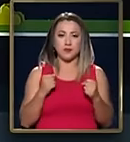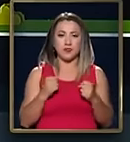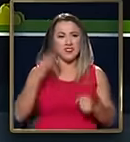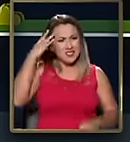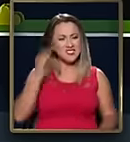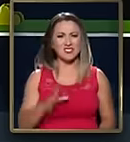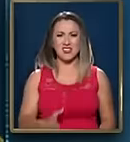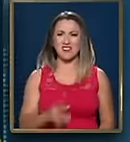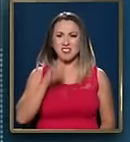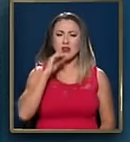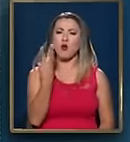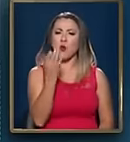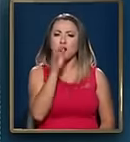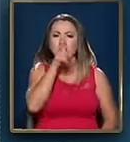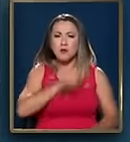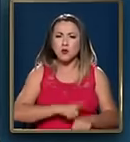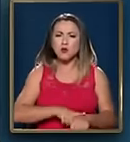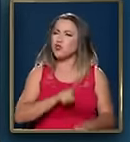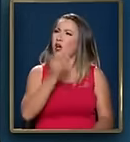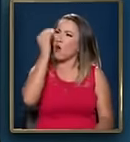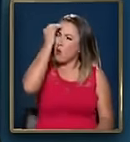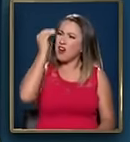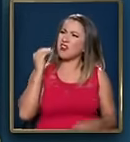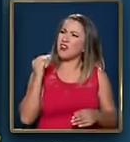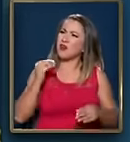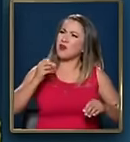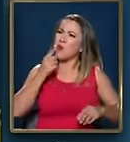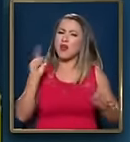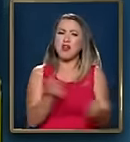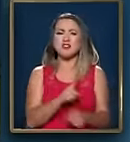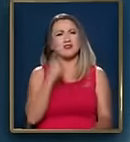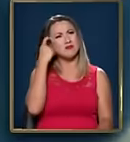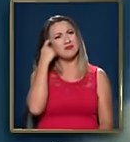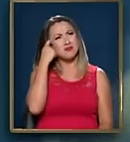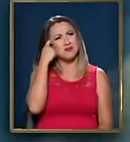¿Saben ustedes lo que está 40 minutos en acordarse de la canción? Oye, qué weá más.